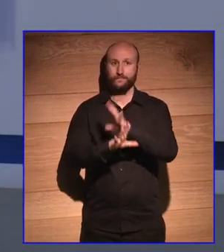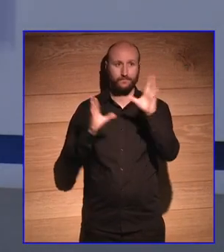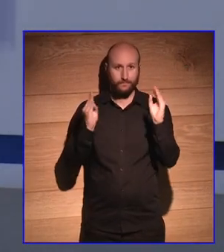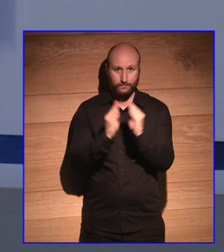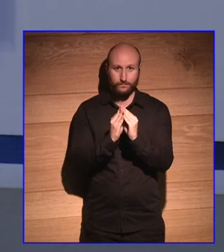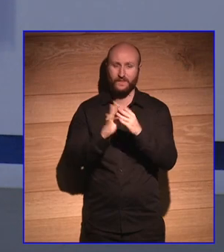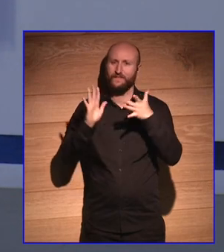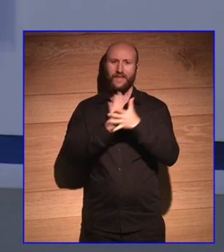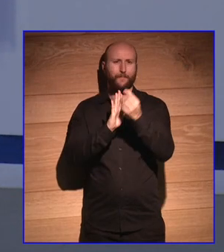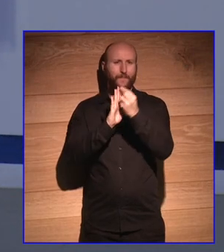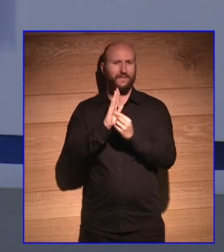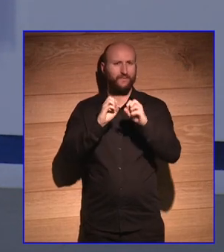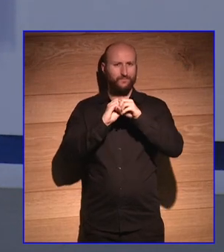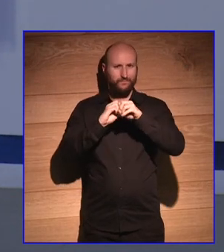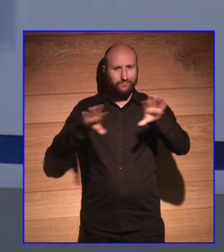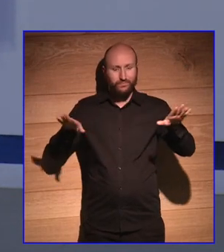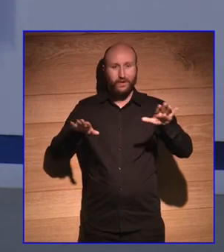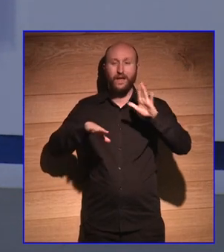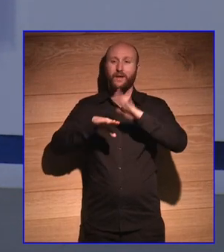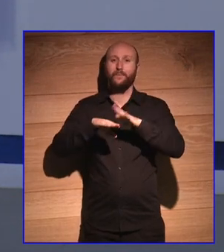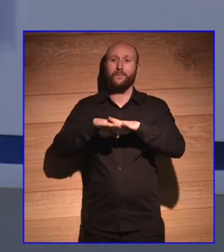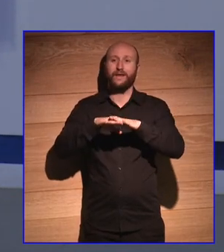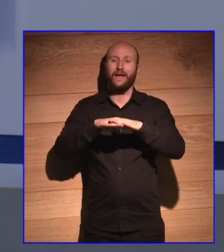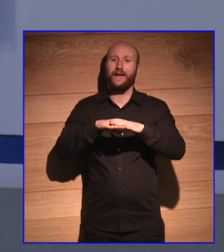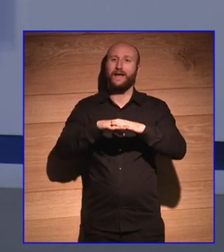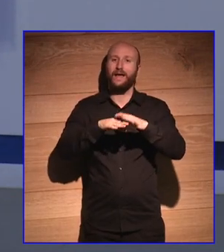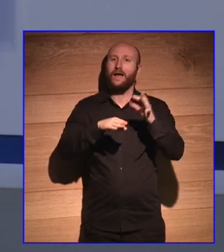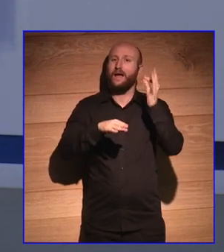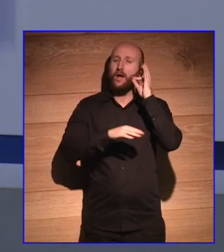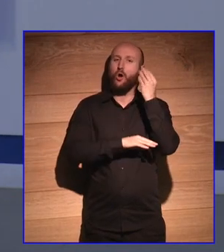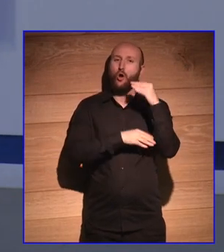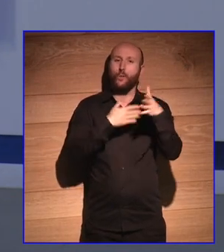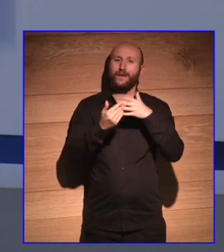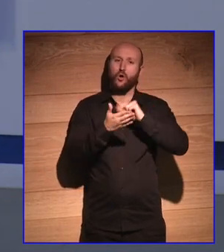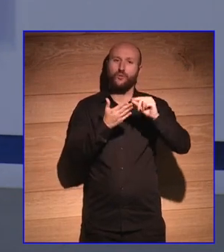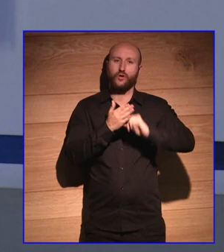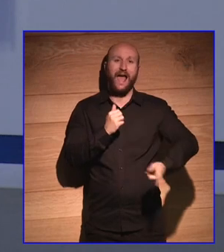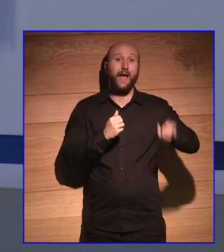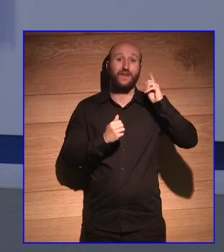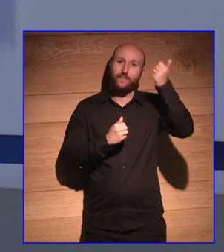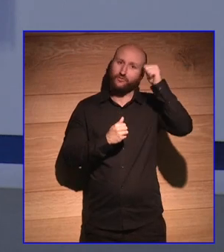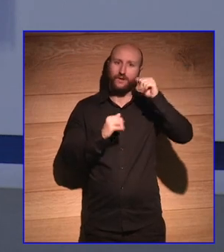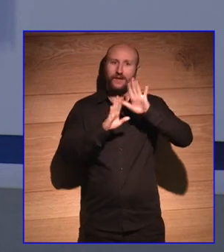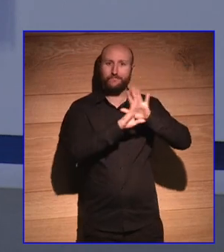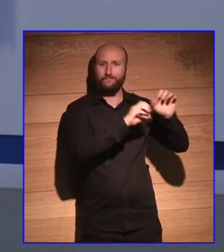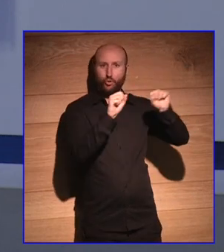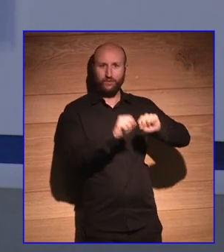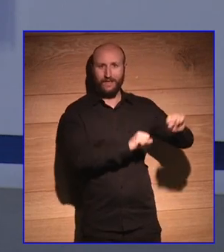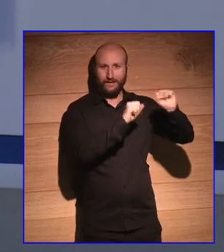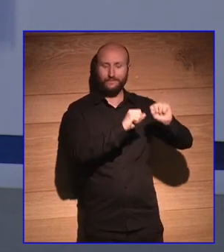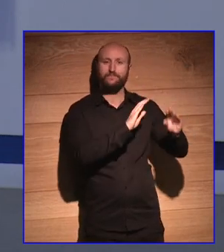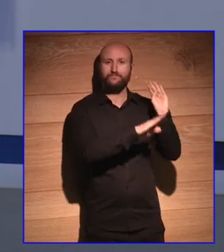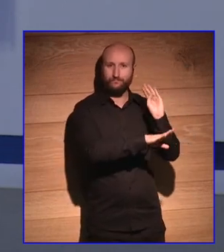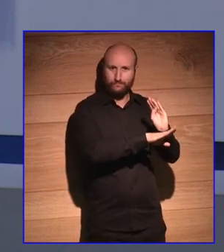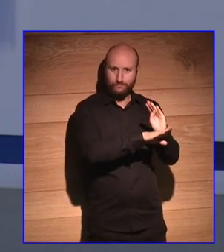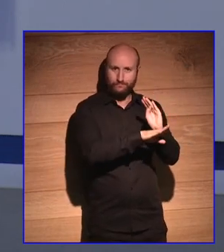despliegue de medidas para aislar lo máximo posible a la joven compositora de la amenaza masculina y mantenerla en las buenas maneras